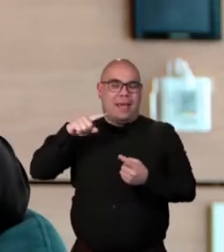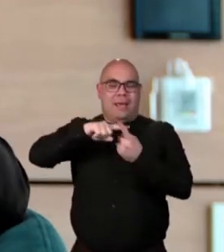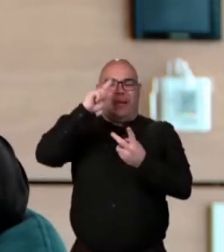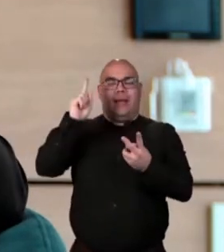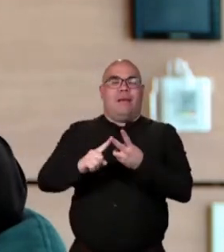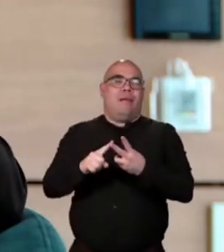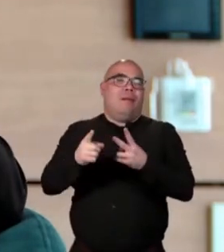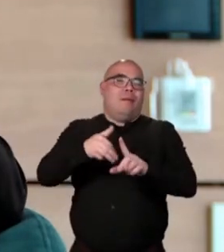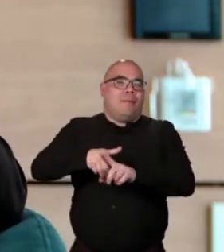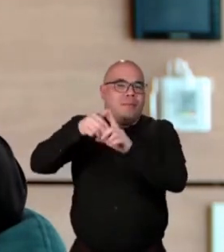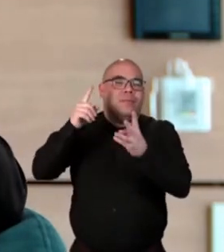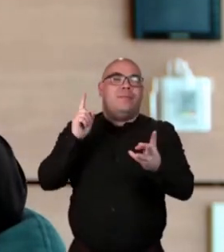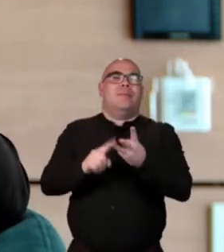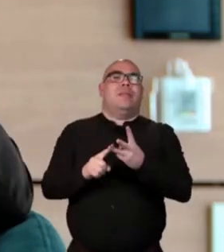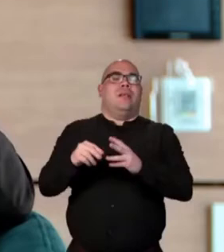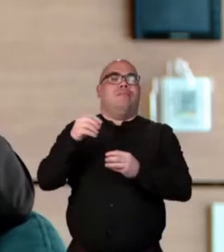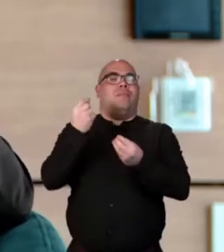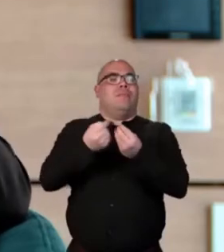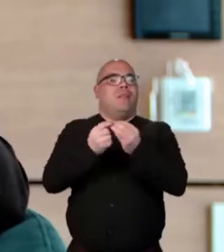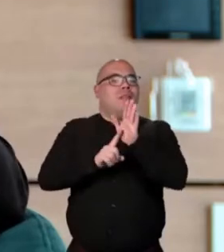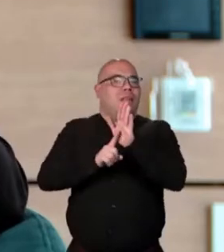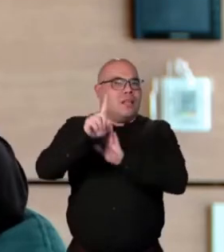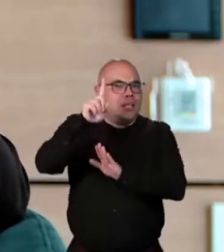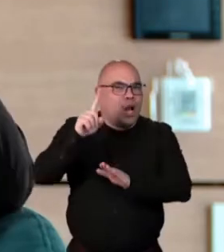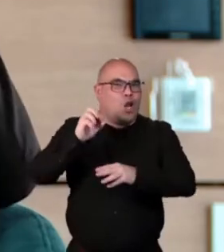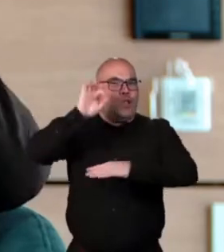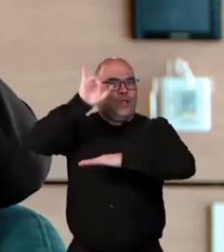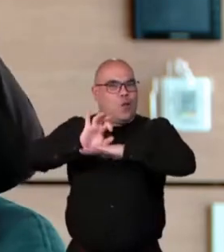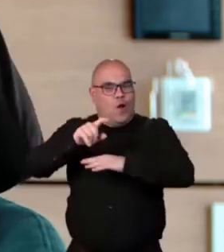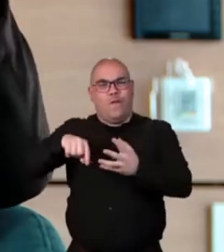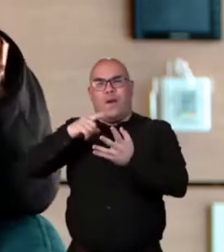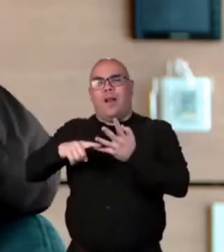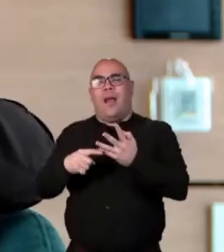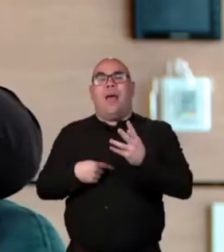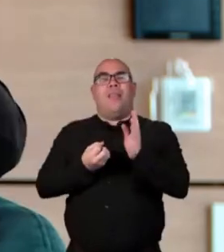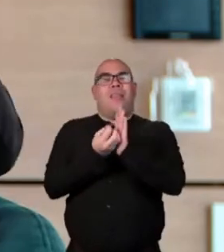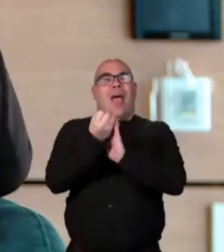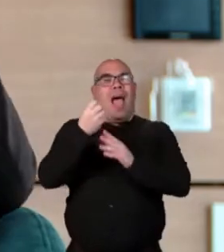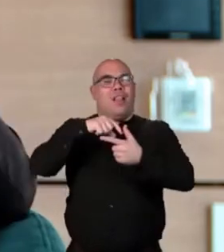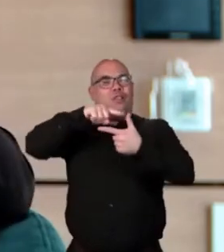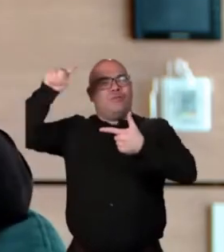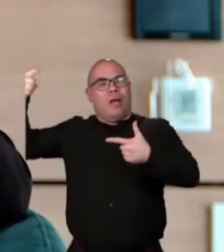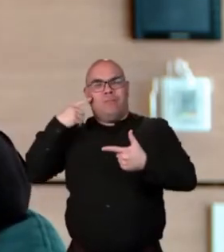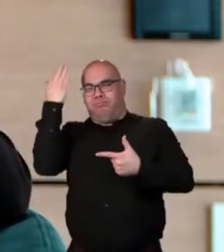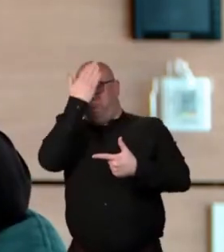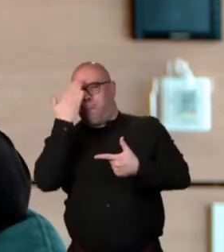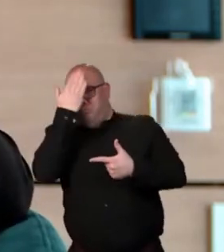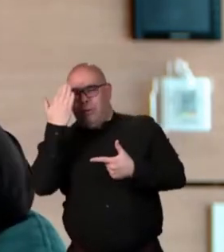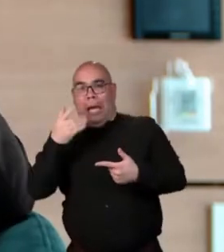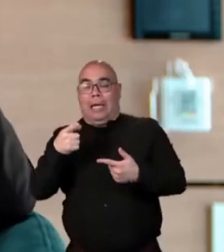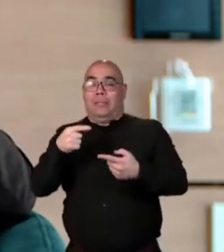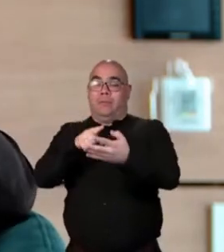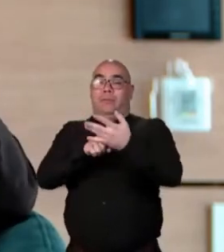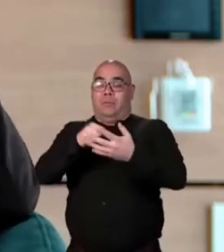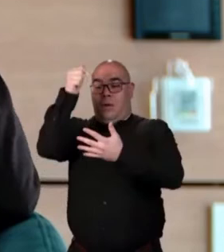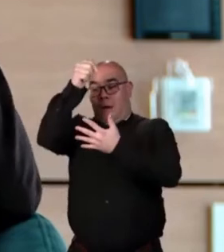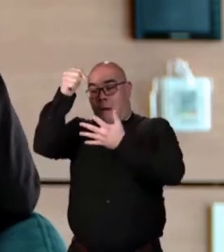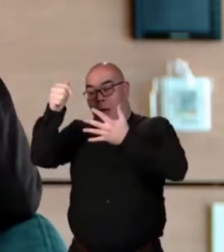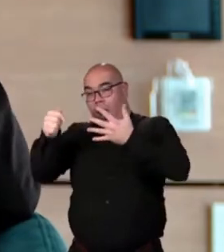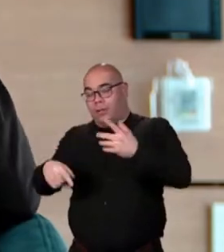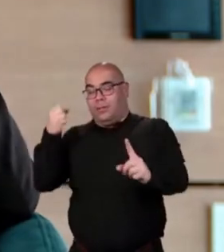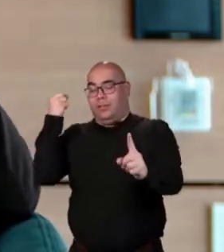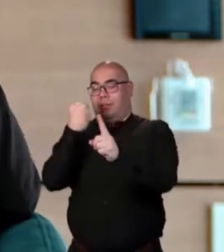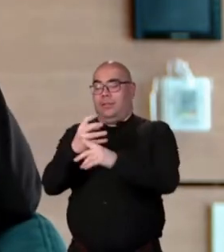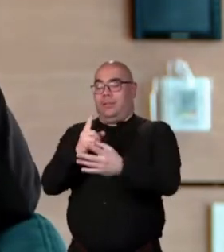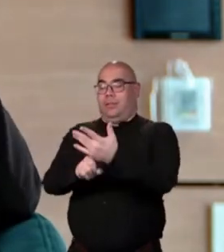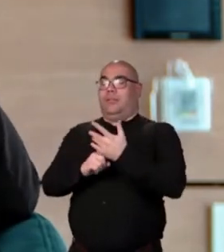desarrollo de software de analítica de datos en fin como muy generales y de alto impacto que yo creo que además es la